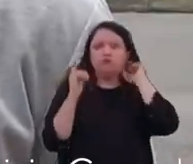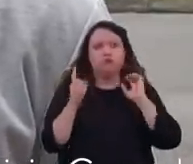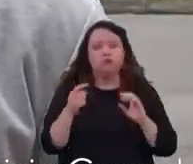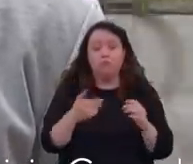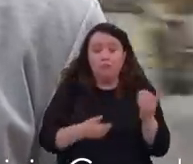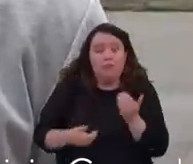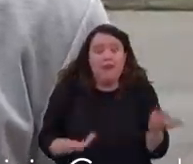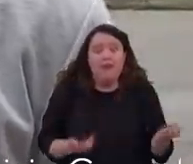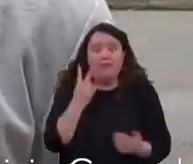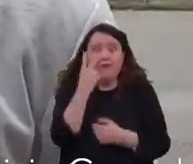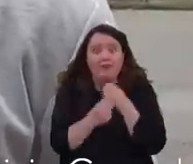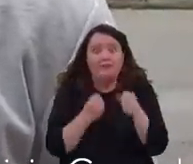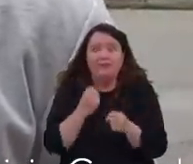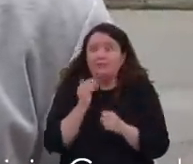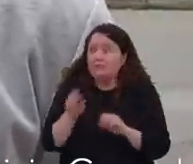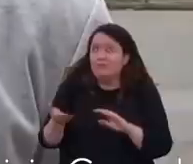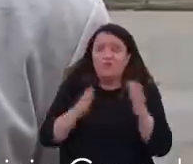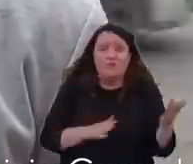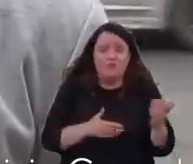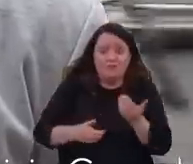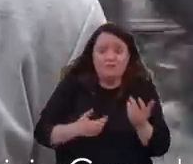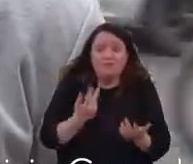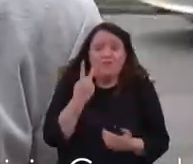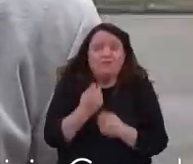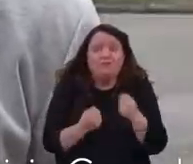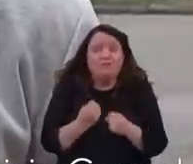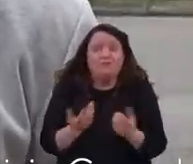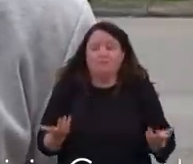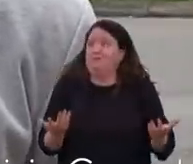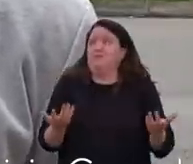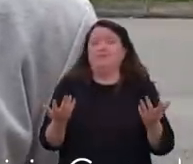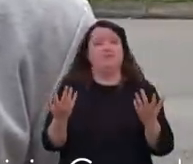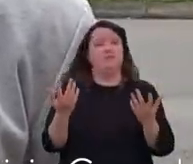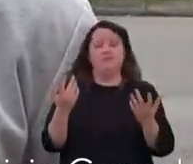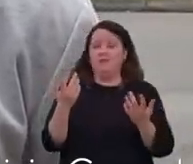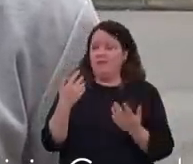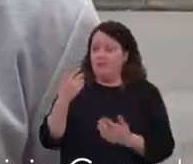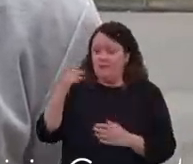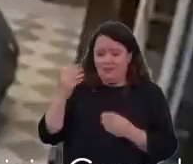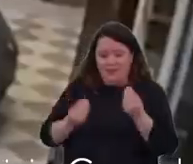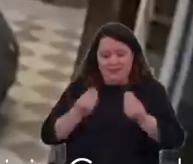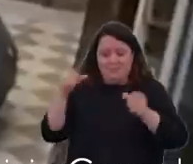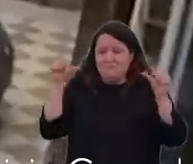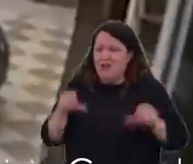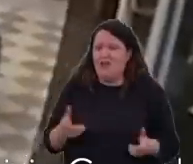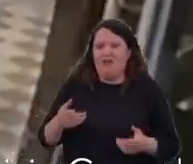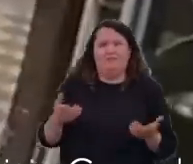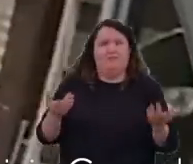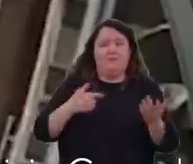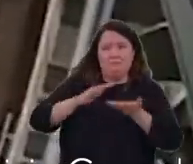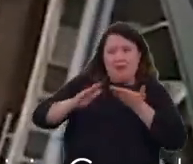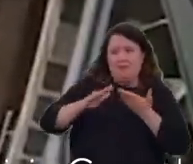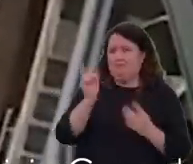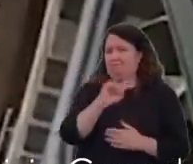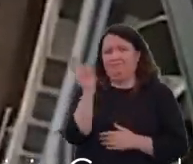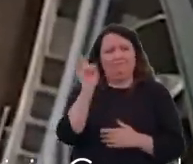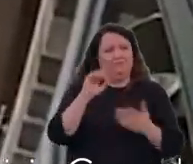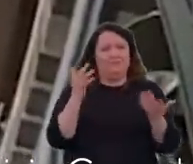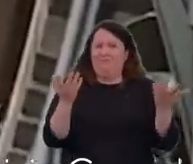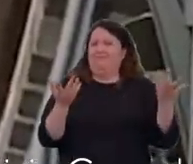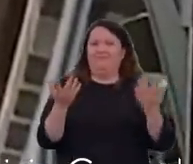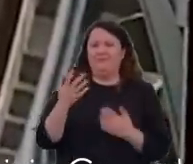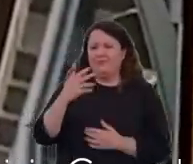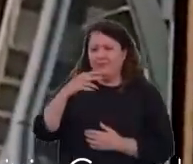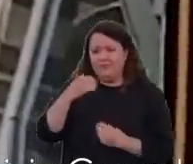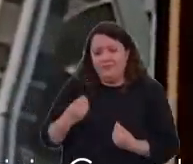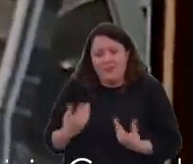bebé, era un bebé, ¿me entiendes? O sea, algo muy malo que hizo, verdad que no tiene perdón de nadie, ¿no? O sea, quitarle la